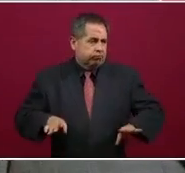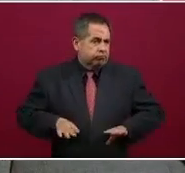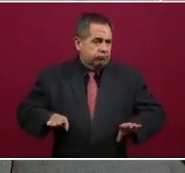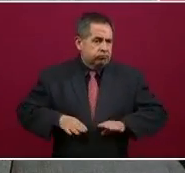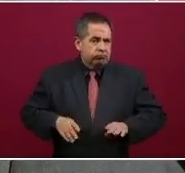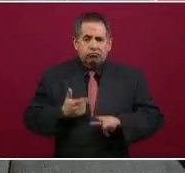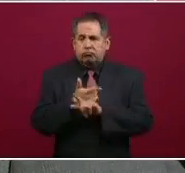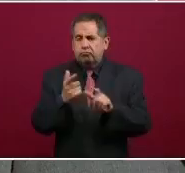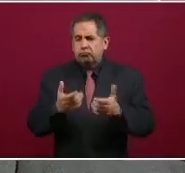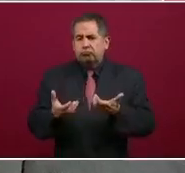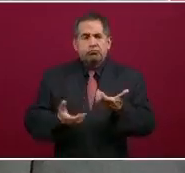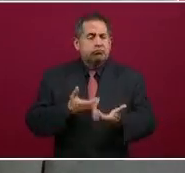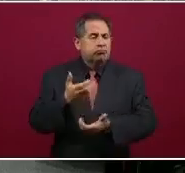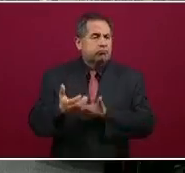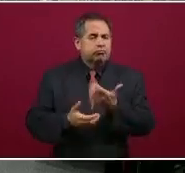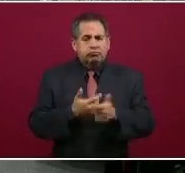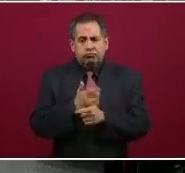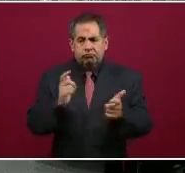el libre comercio.